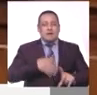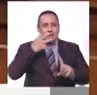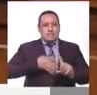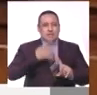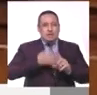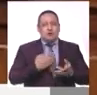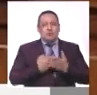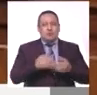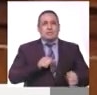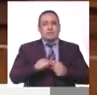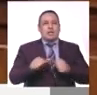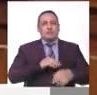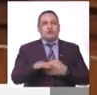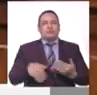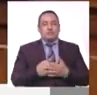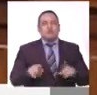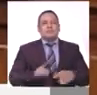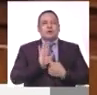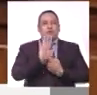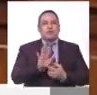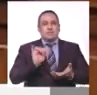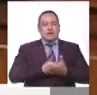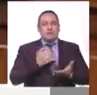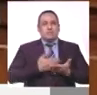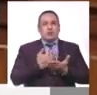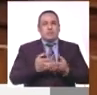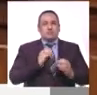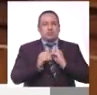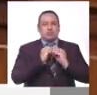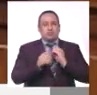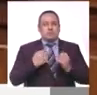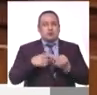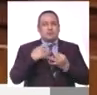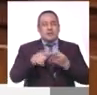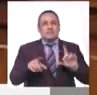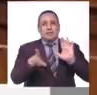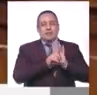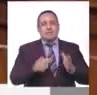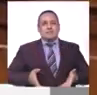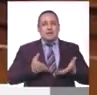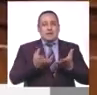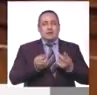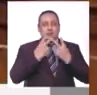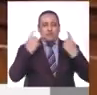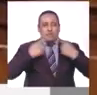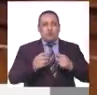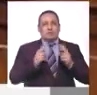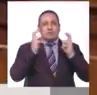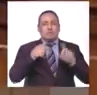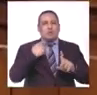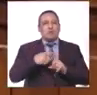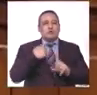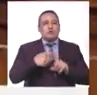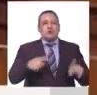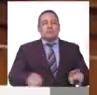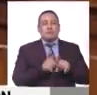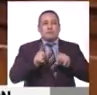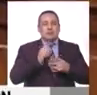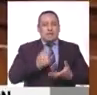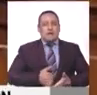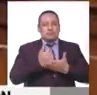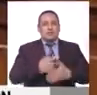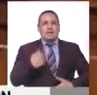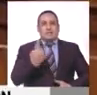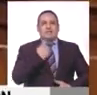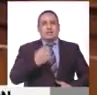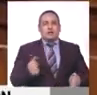análisis costo-beneficio demuestra que la implementación de esta ley generará un impacto positivo en el bienestar